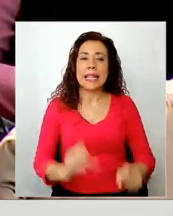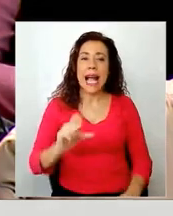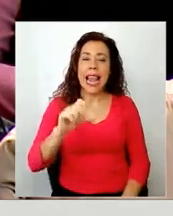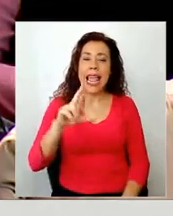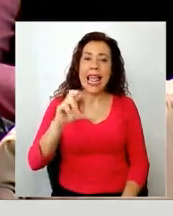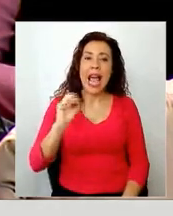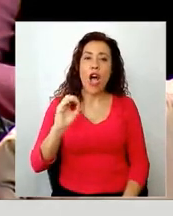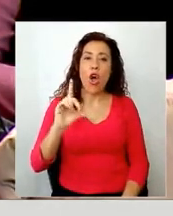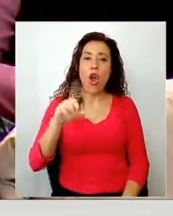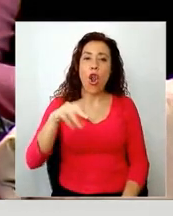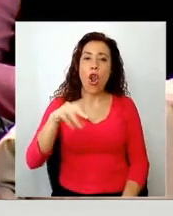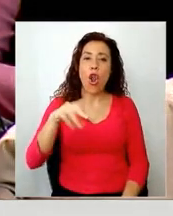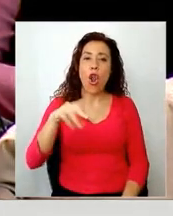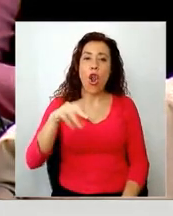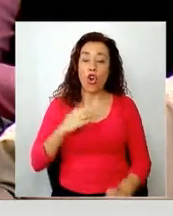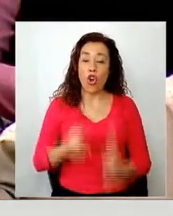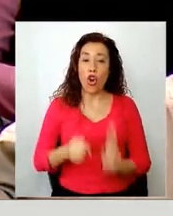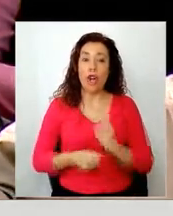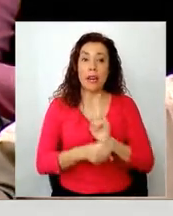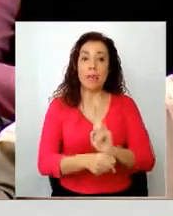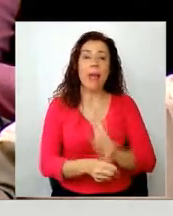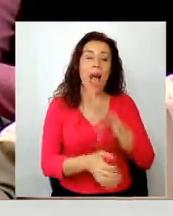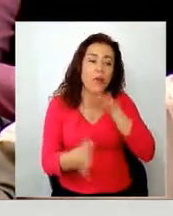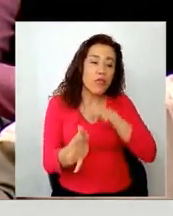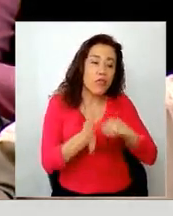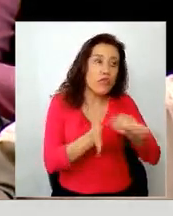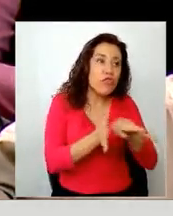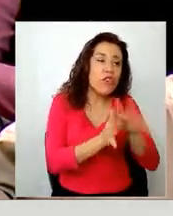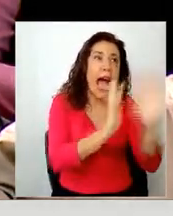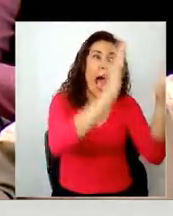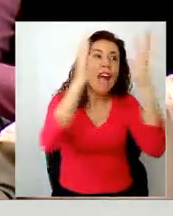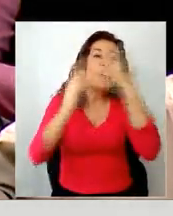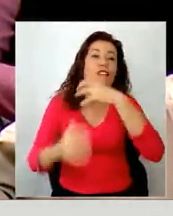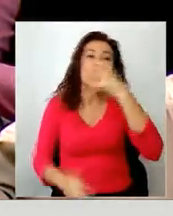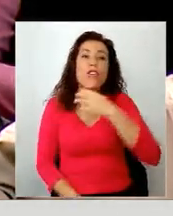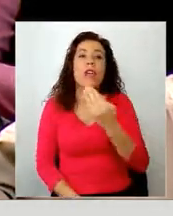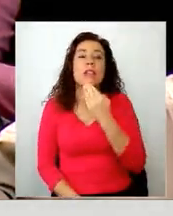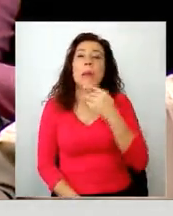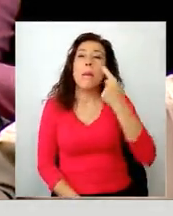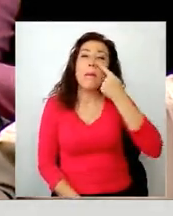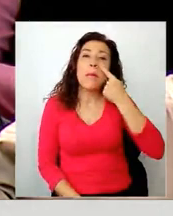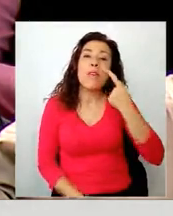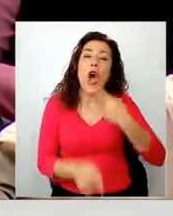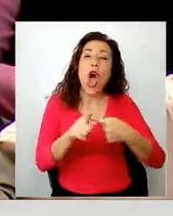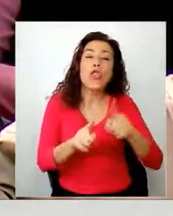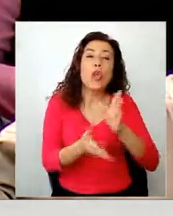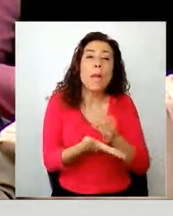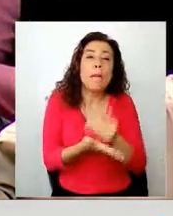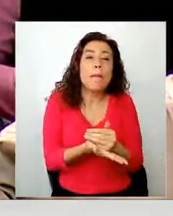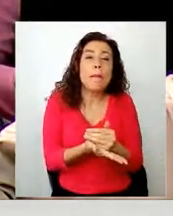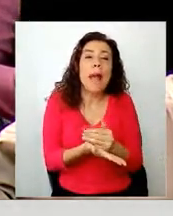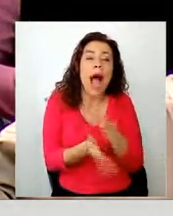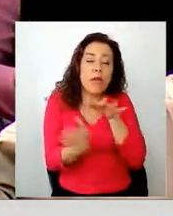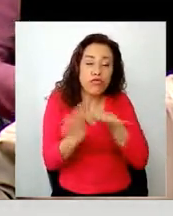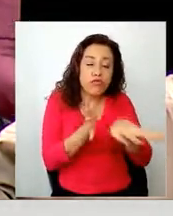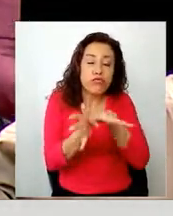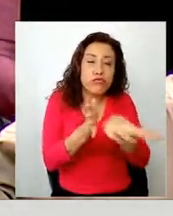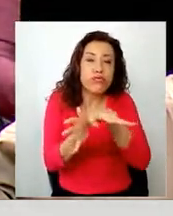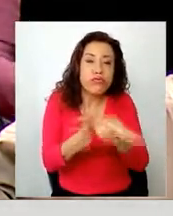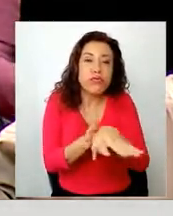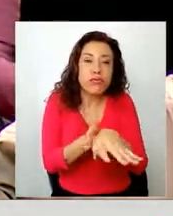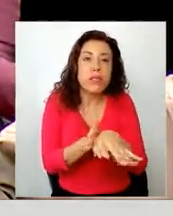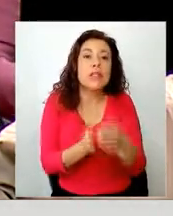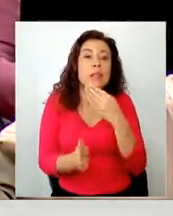represento para el riego de frutales y además se experimentó un plan piloto de riego también en el campus de la Universidad de chile